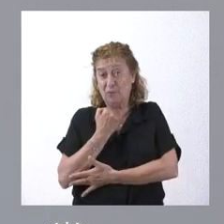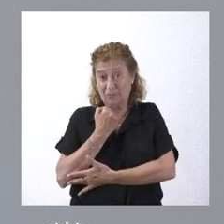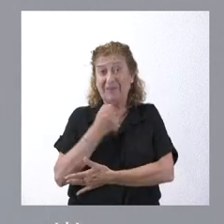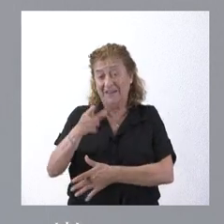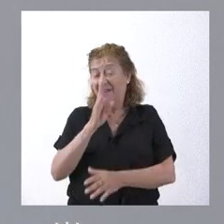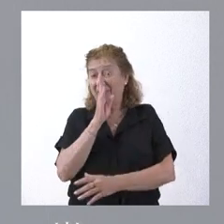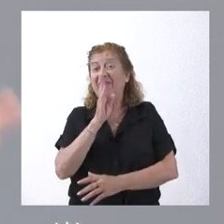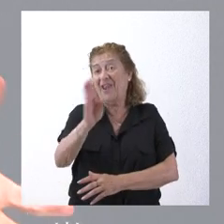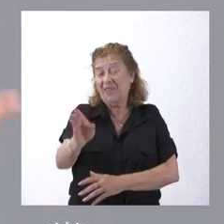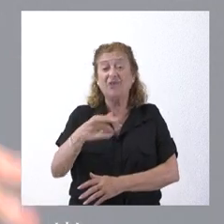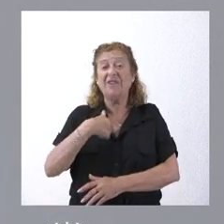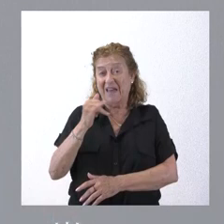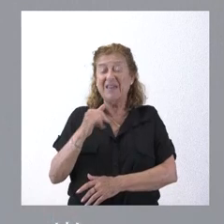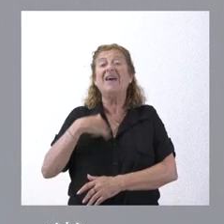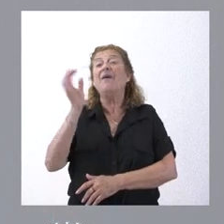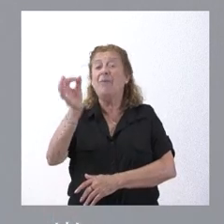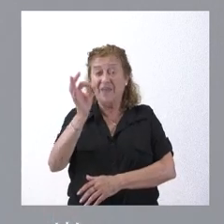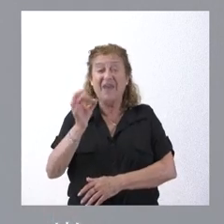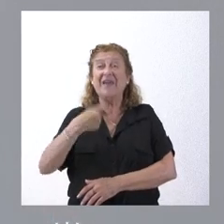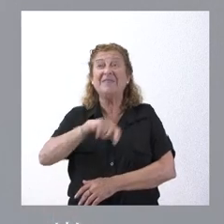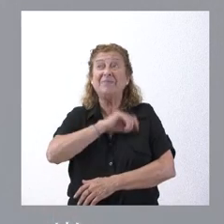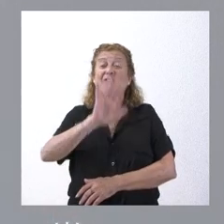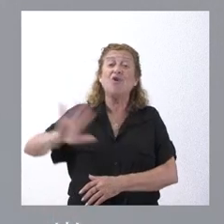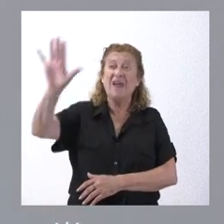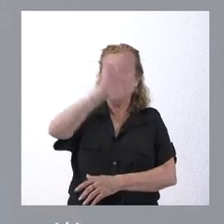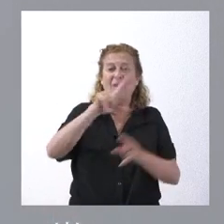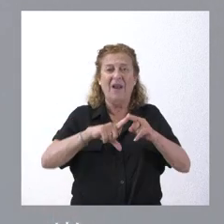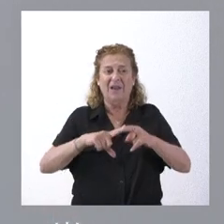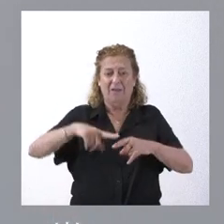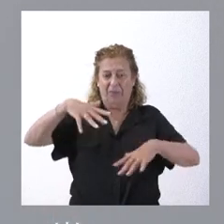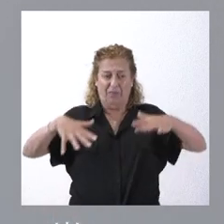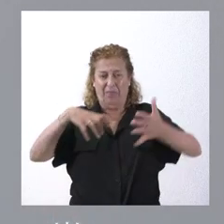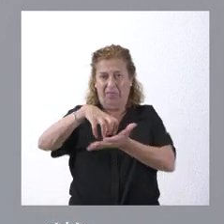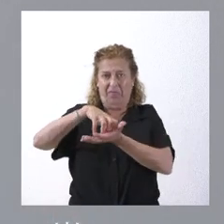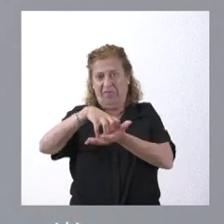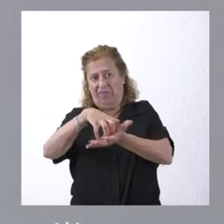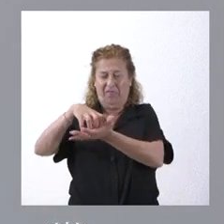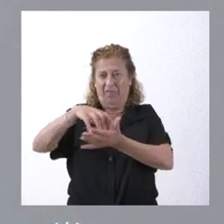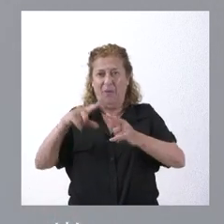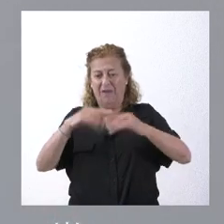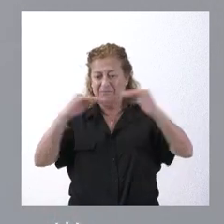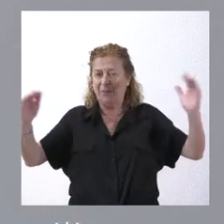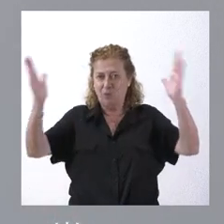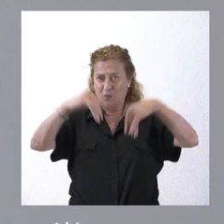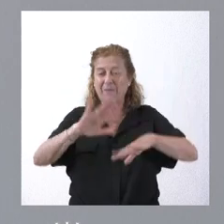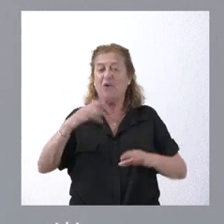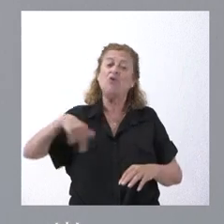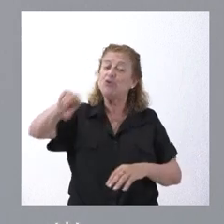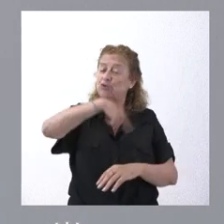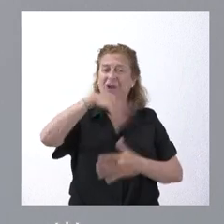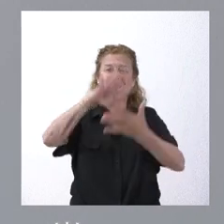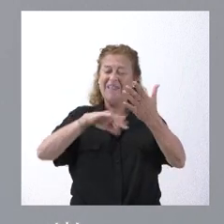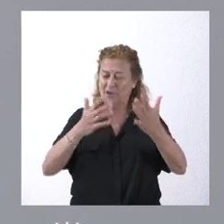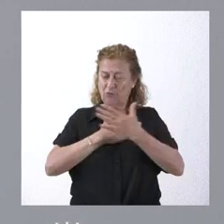la que tenemos. Es verdad que lo que ocurre a nivel nacional es un elemento de inestabilidad, pero nosotros tenemos nuestro propio calendario, nuestra propia hoja de